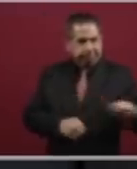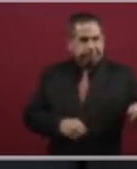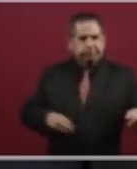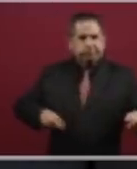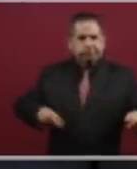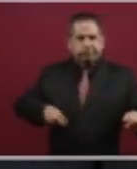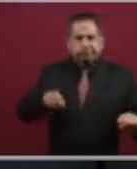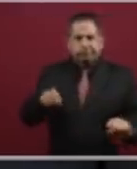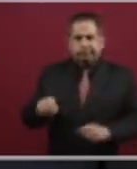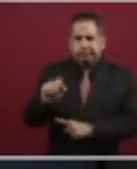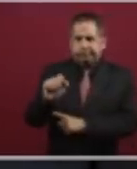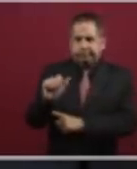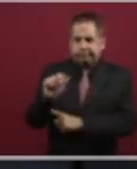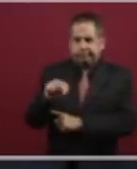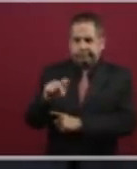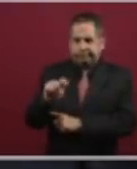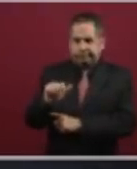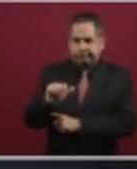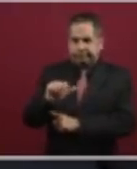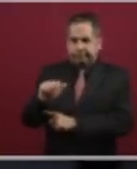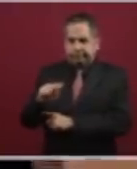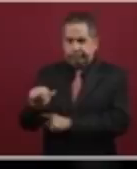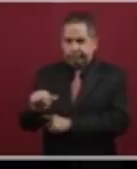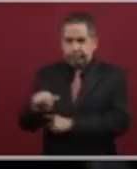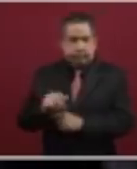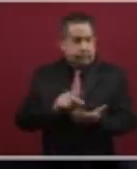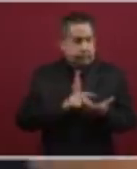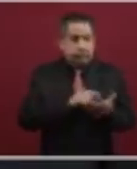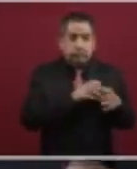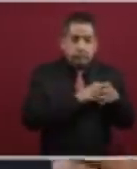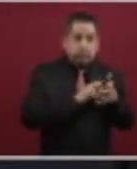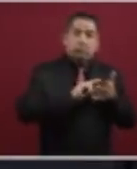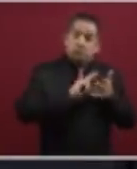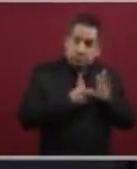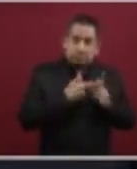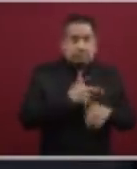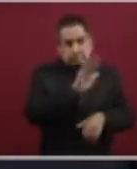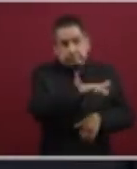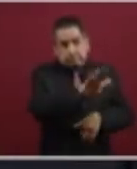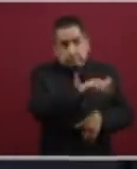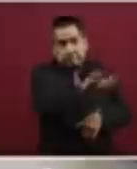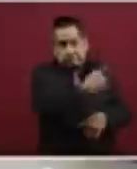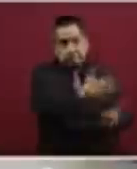Santana. Los conservadores fueron a traerlo de nuevo